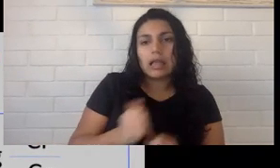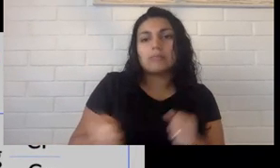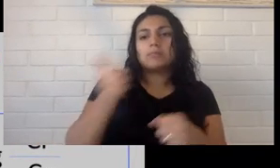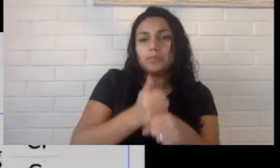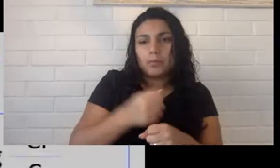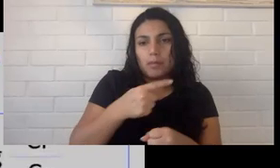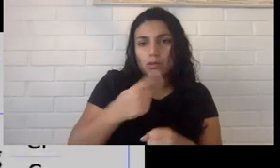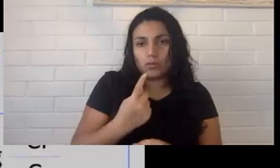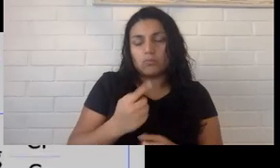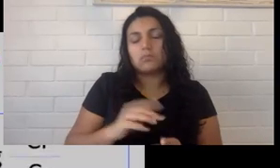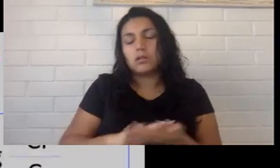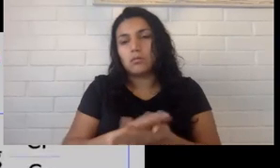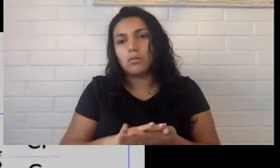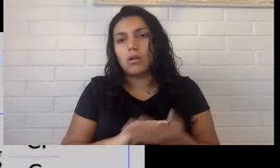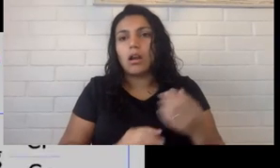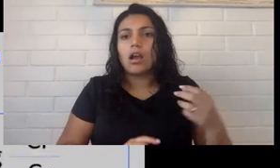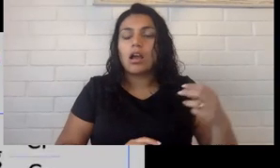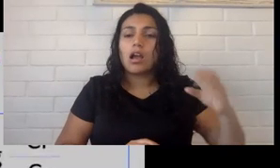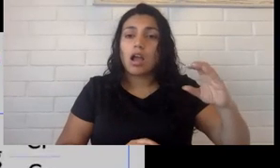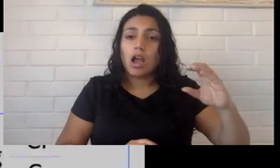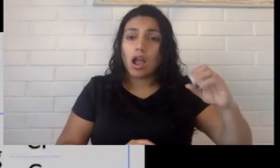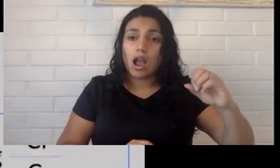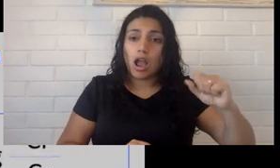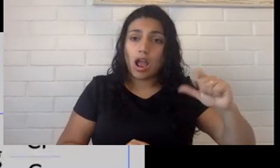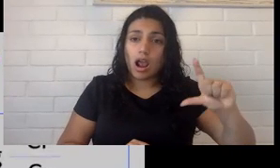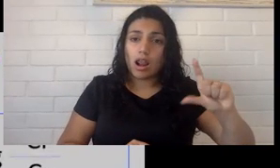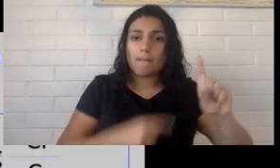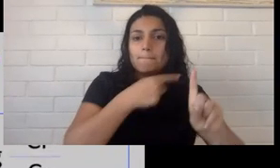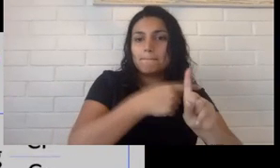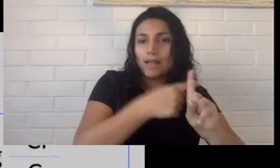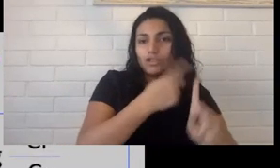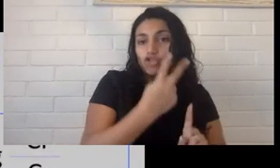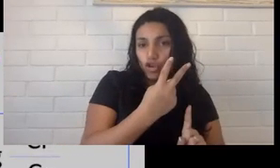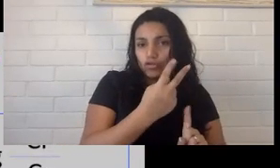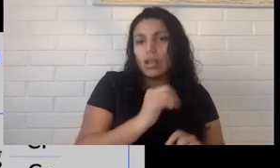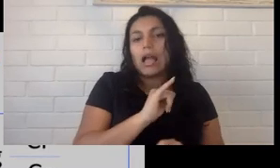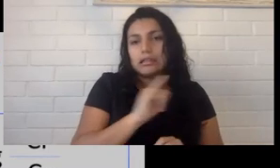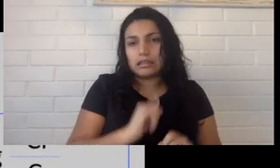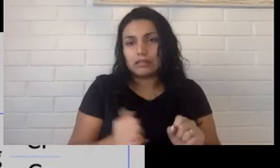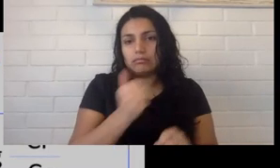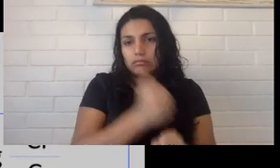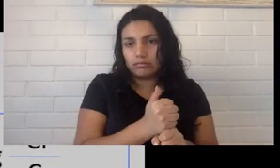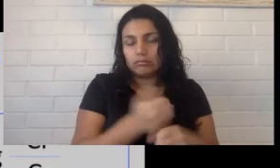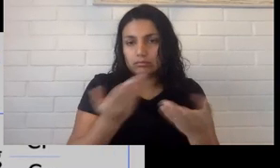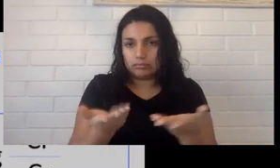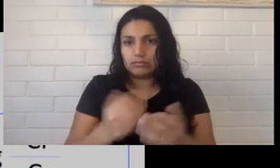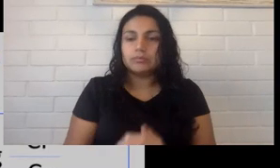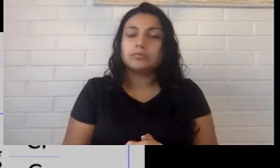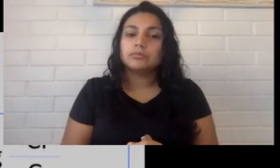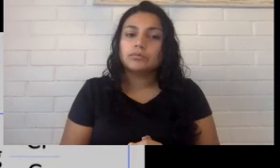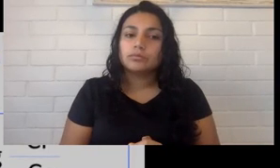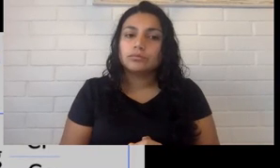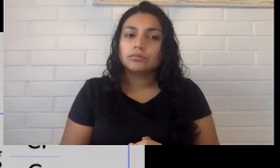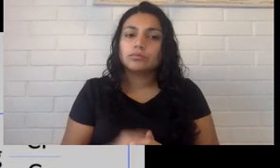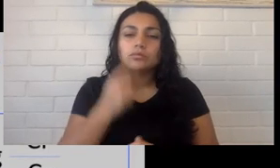1. Y si fuera calcio, que es más 2, entonces Z igual 2 positivo. Ahora, en esta situación acá